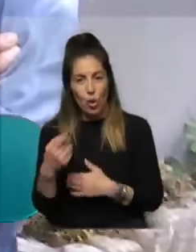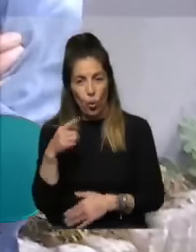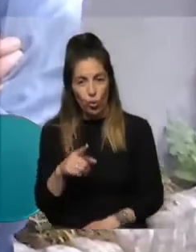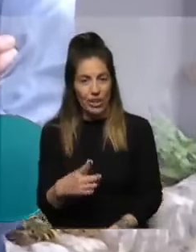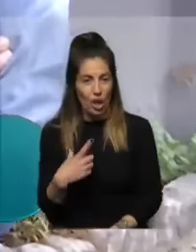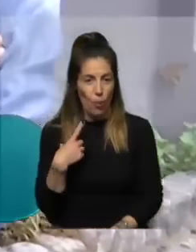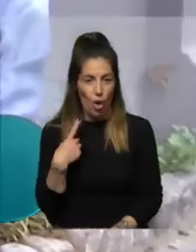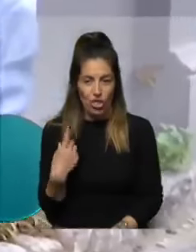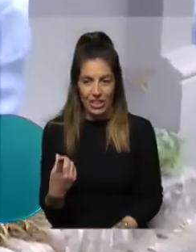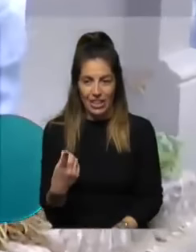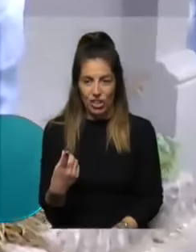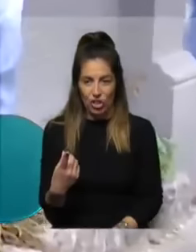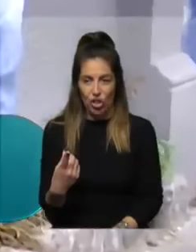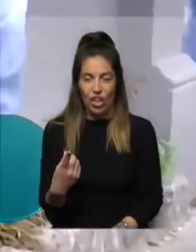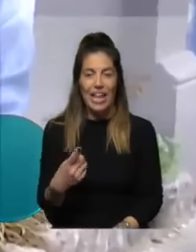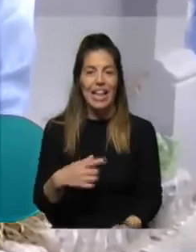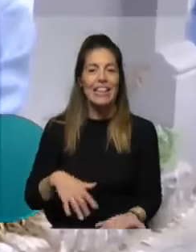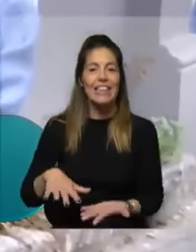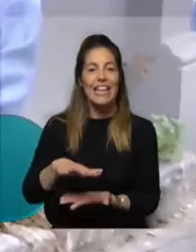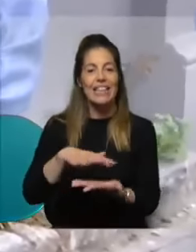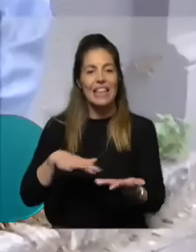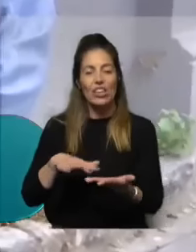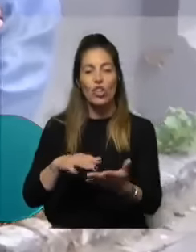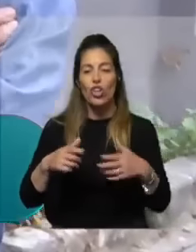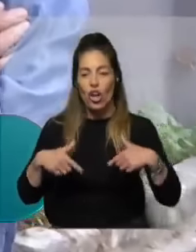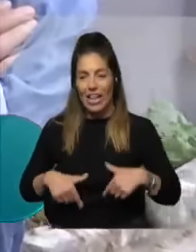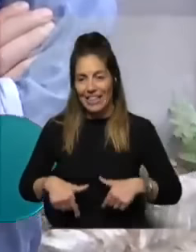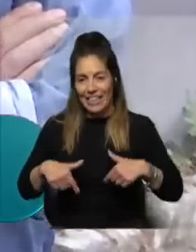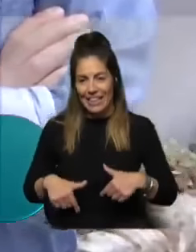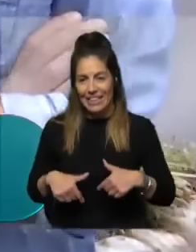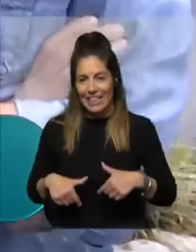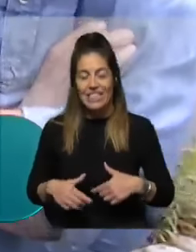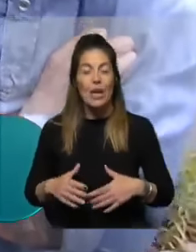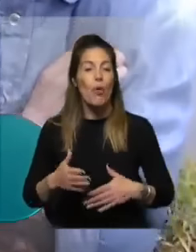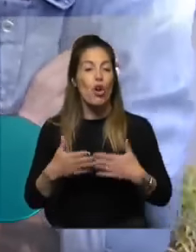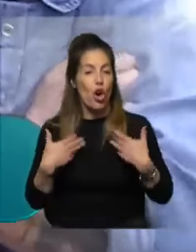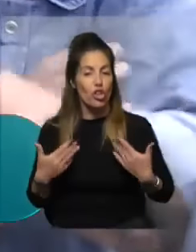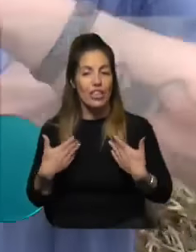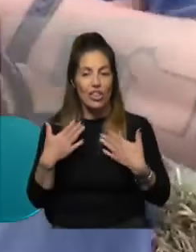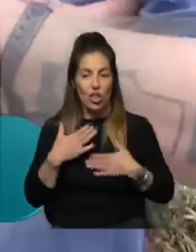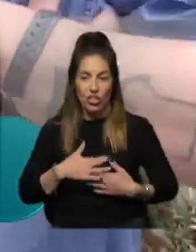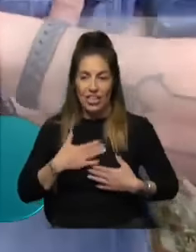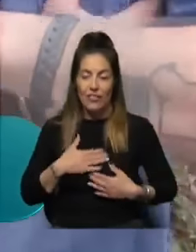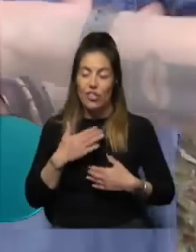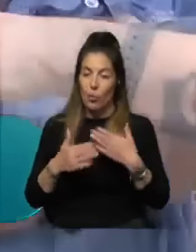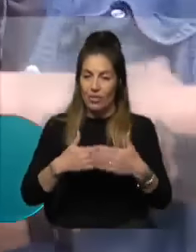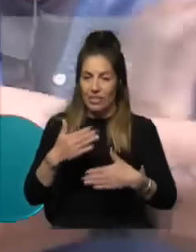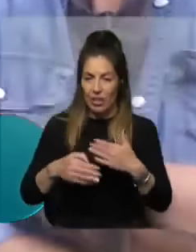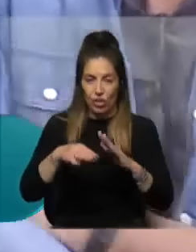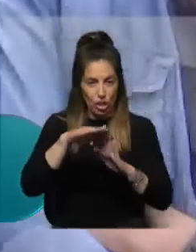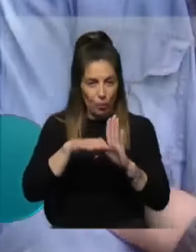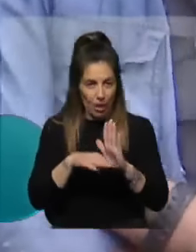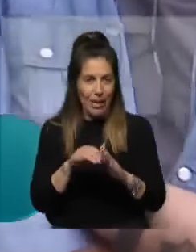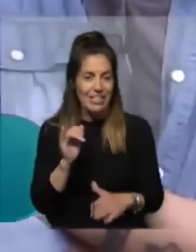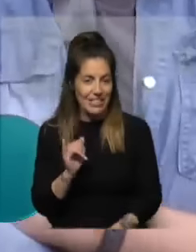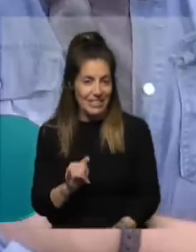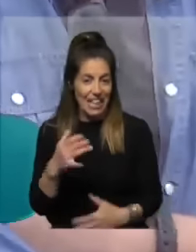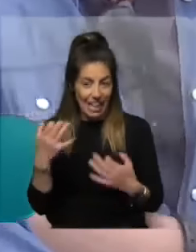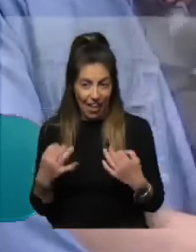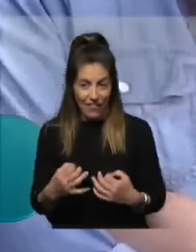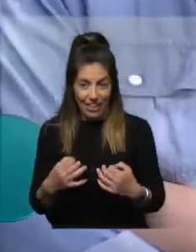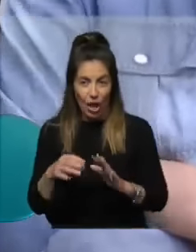director de Hábitat y Territorio de la Intendencia, me imagino que muy contento, muy satisfecho también por cómo se viene desarrollando este programa. Sí, la verdad que es un programa